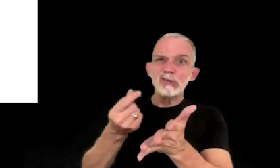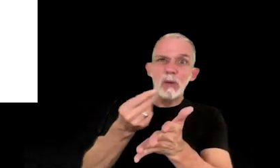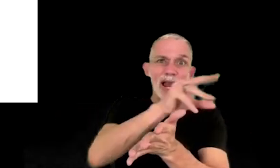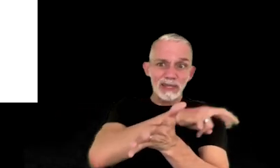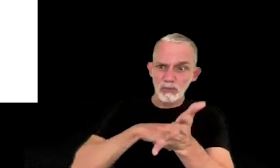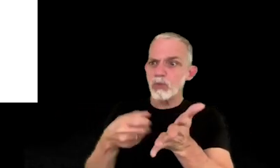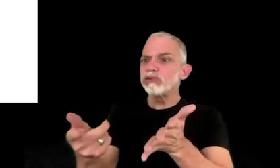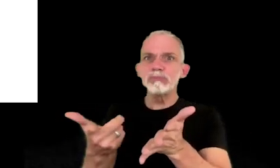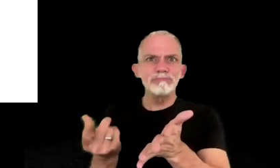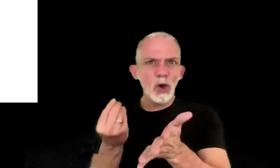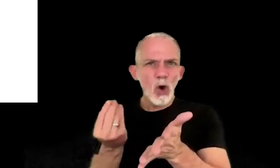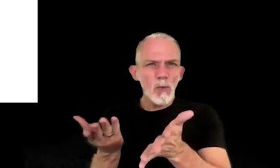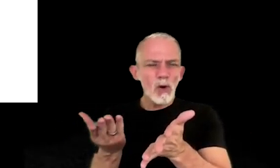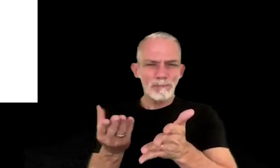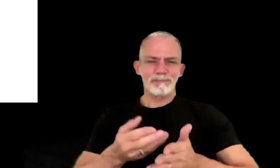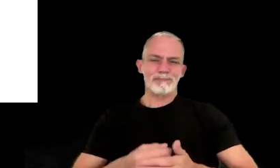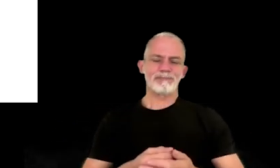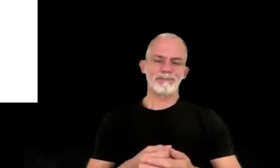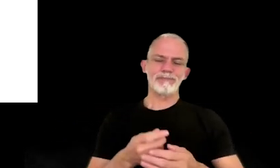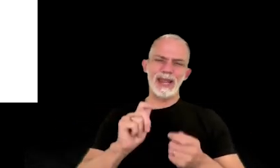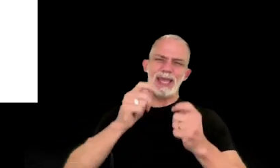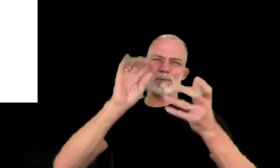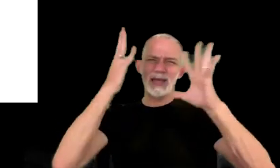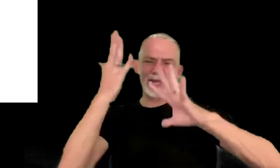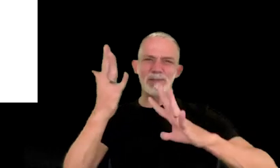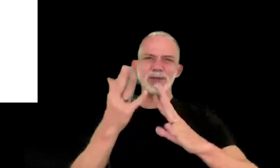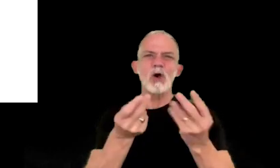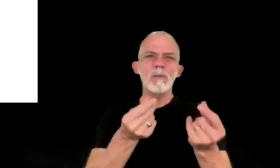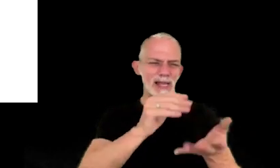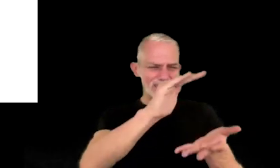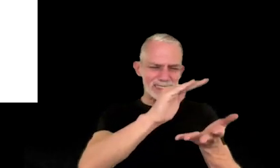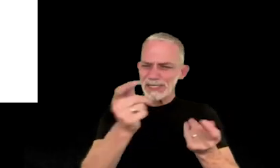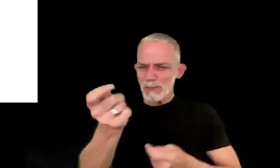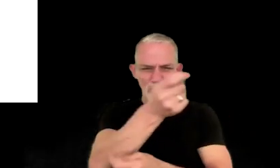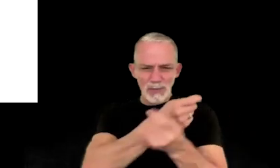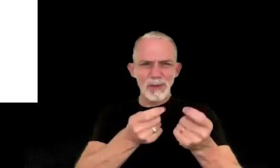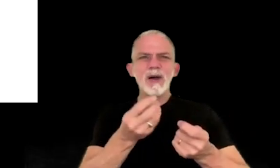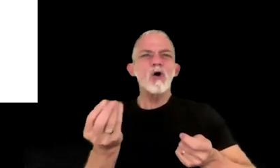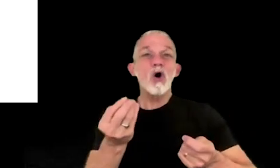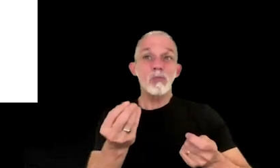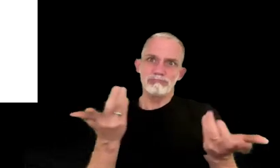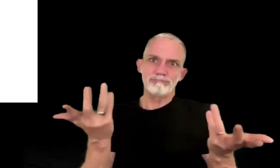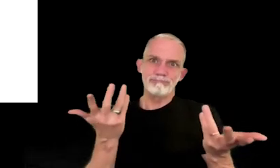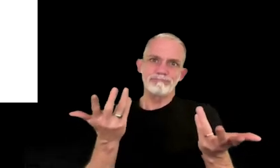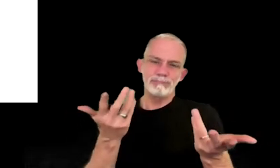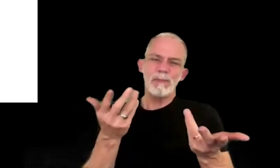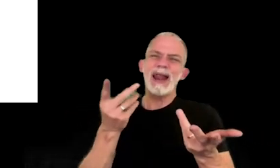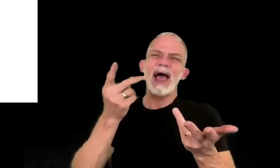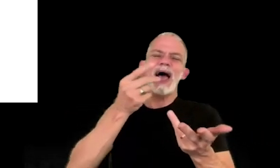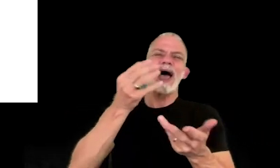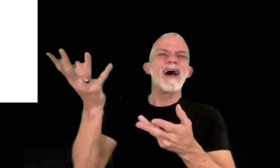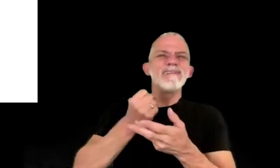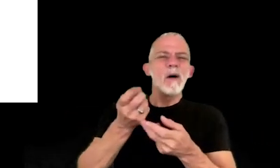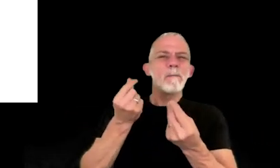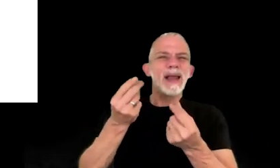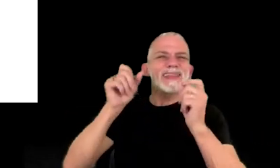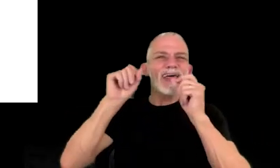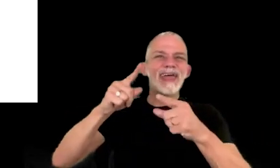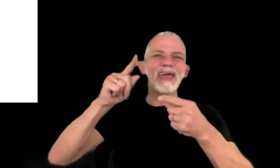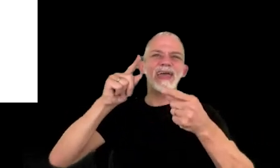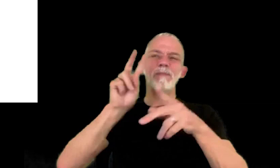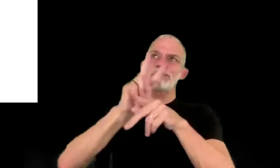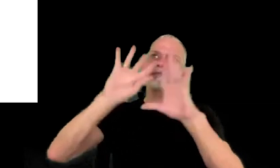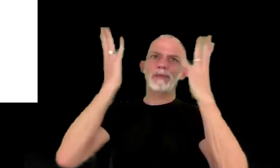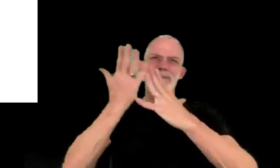climático y cómo movilizar recursos. Movilizar recursos con financiamiento climático. Y ese financiamiento climático tiene que darse